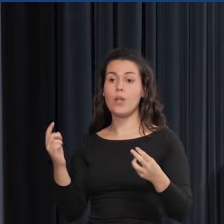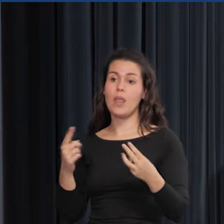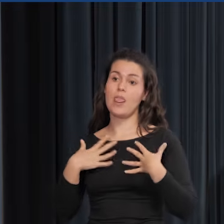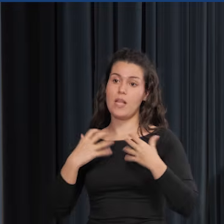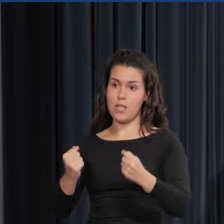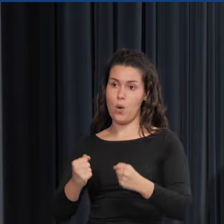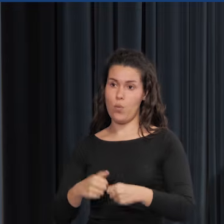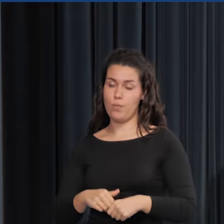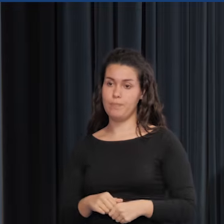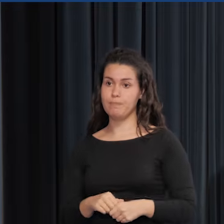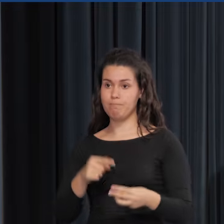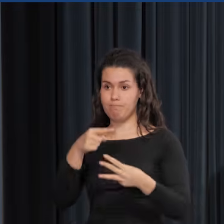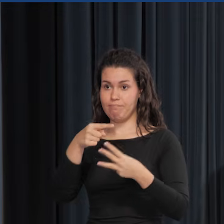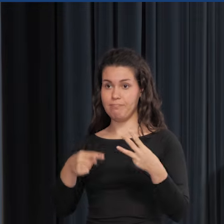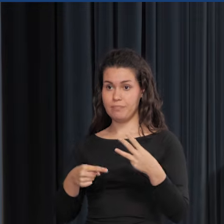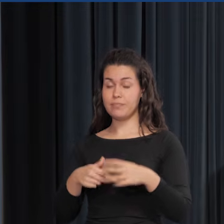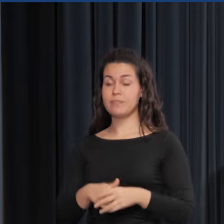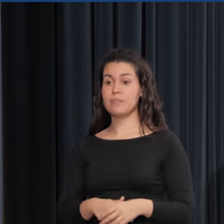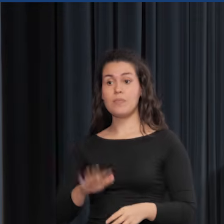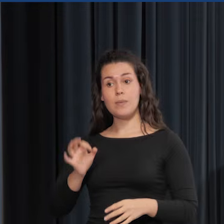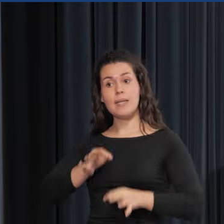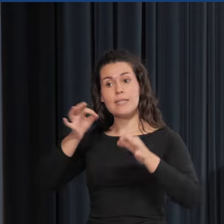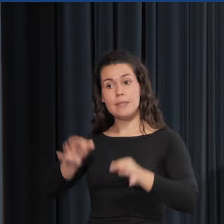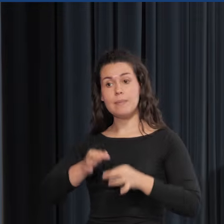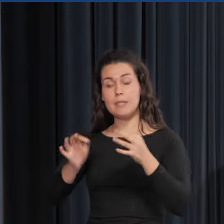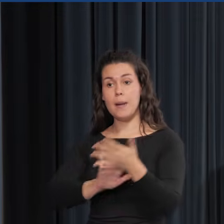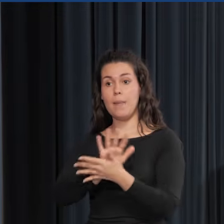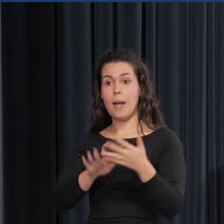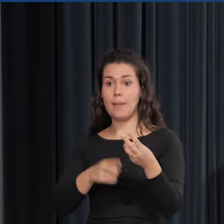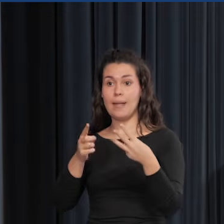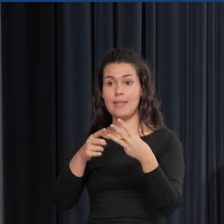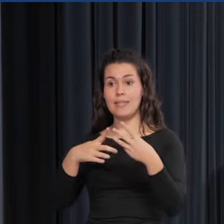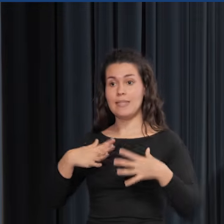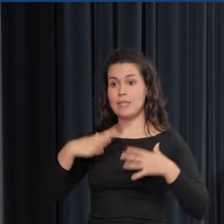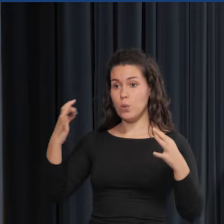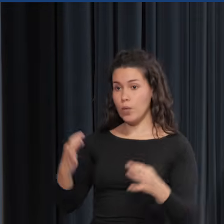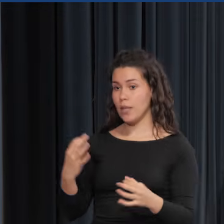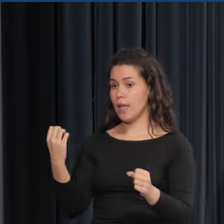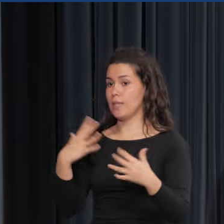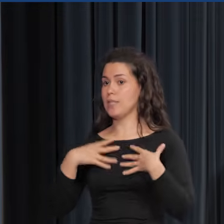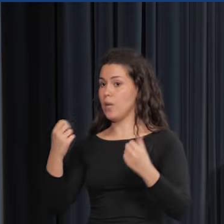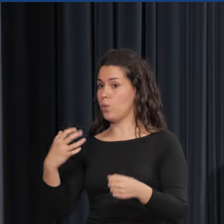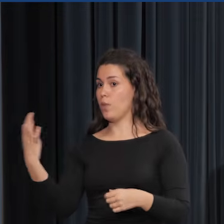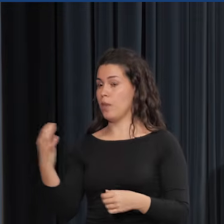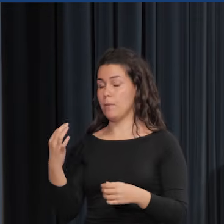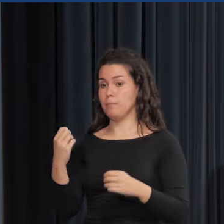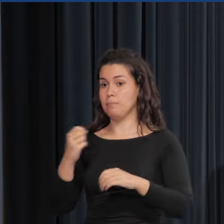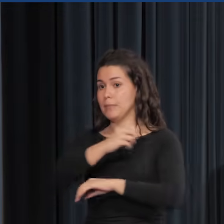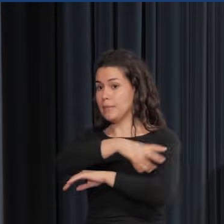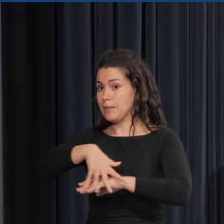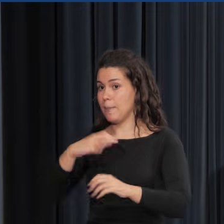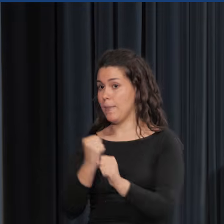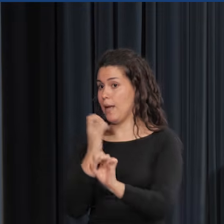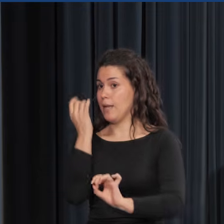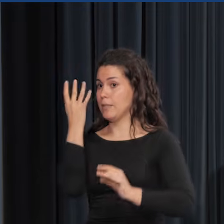si bien siempre se comenta que la seguridad y salud tiene que ser transversal a todas las actividades, yo creo que también